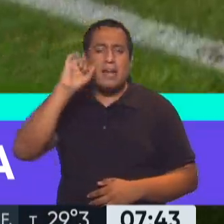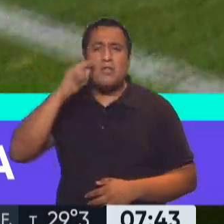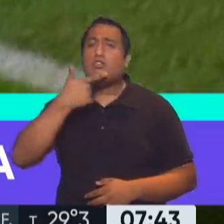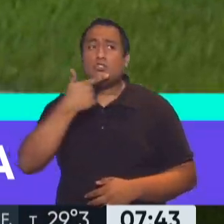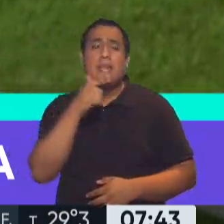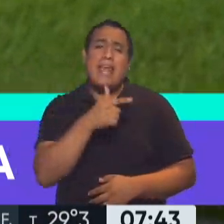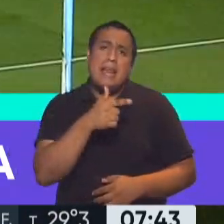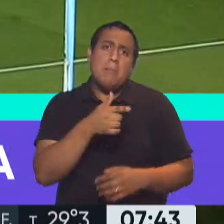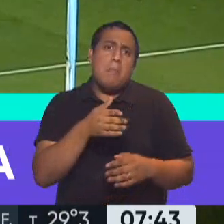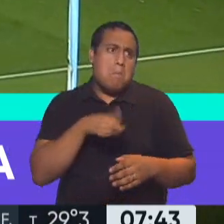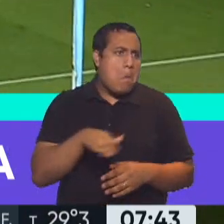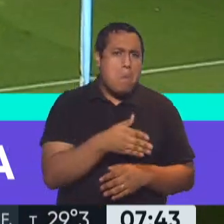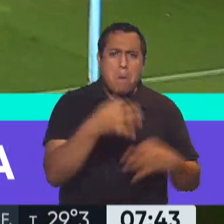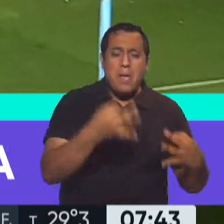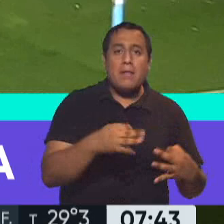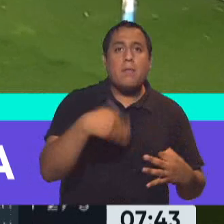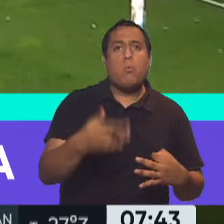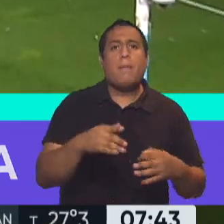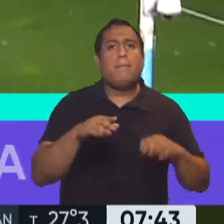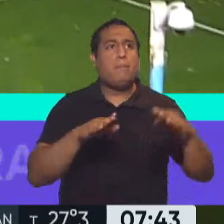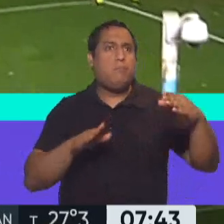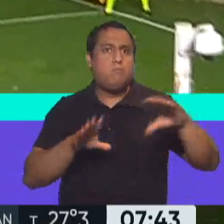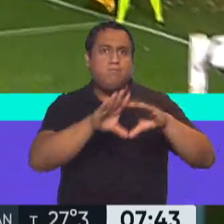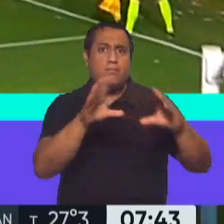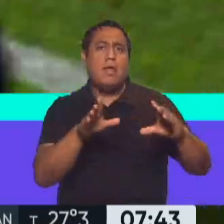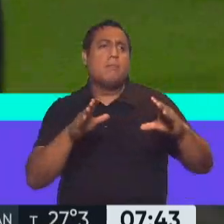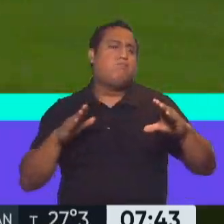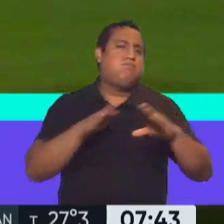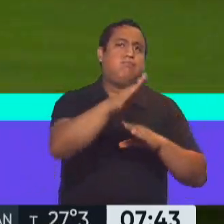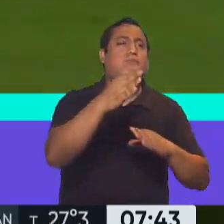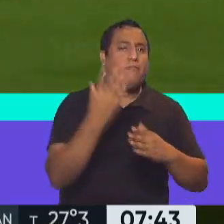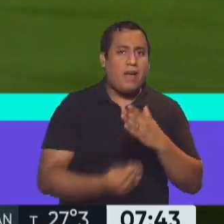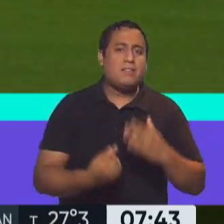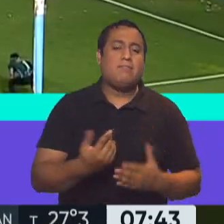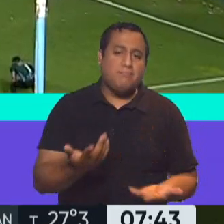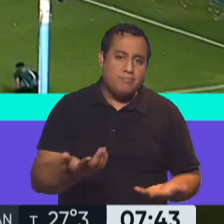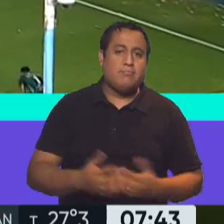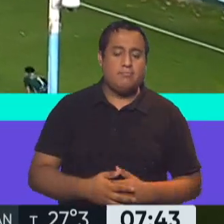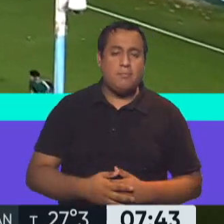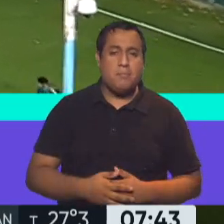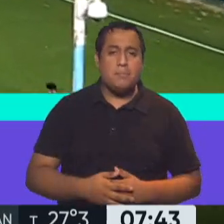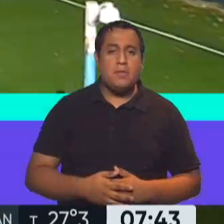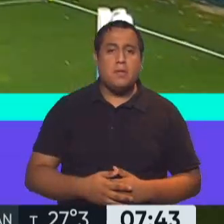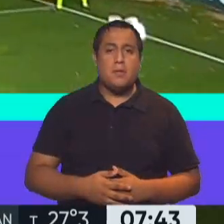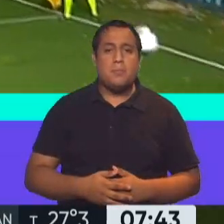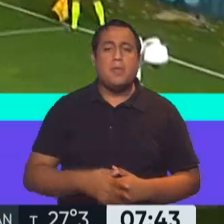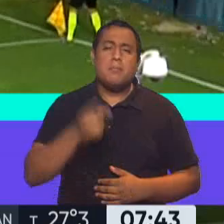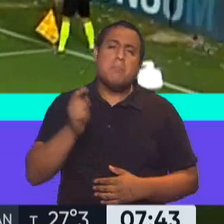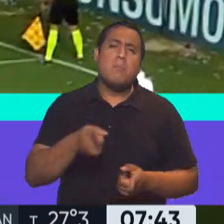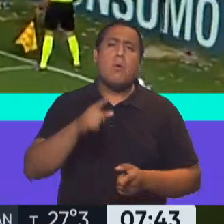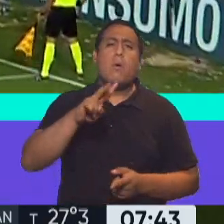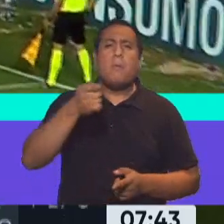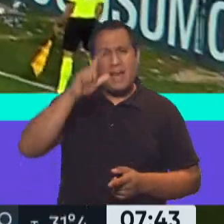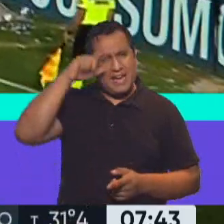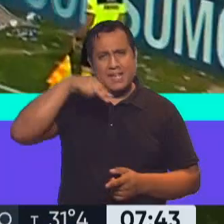partido, ejecuta afuera y después Fernando Valenzuela, de los mejores futbolistas que Chiche. Tiene. Sí, exactamente, Chiche Valenzuela va